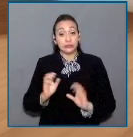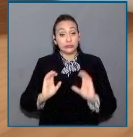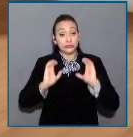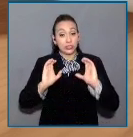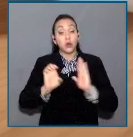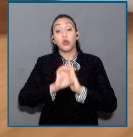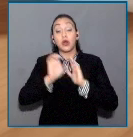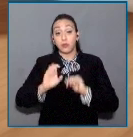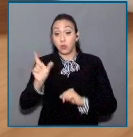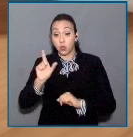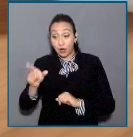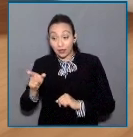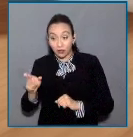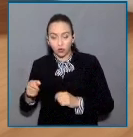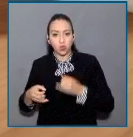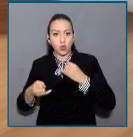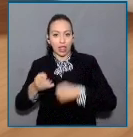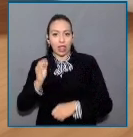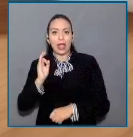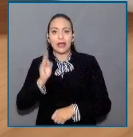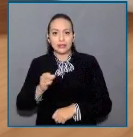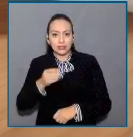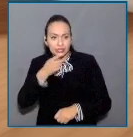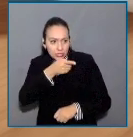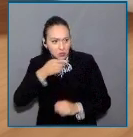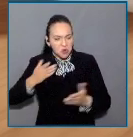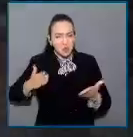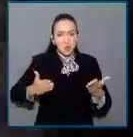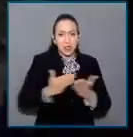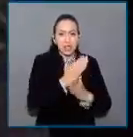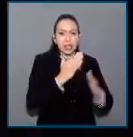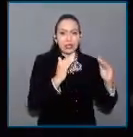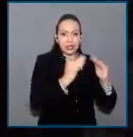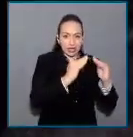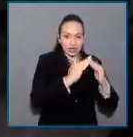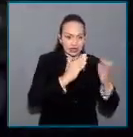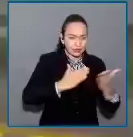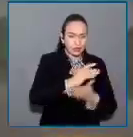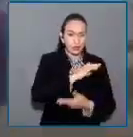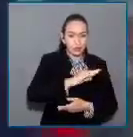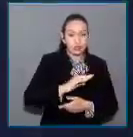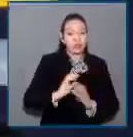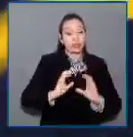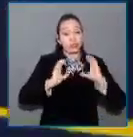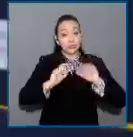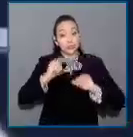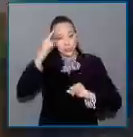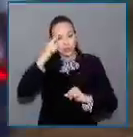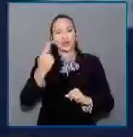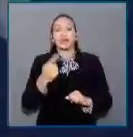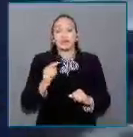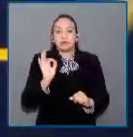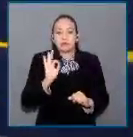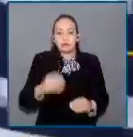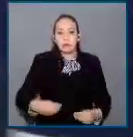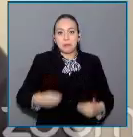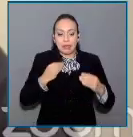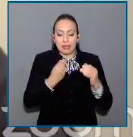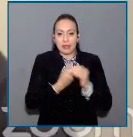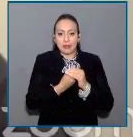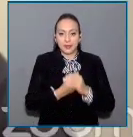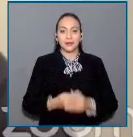no dañar la intimidad de una persona. En el taller sobre cateos e ingreso a domicilio